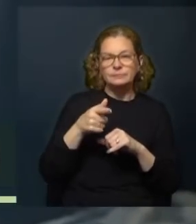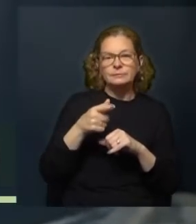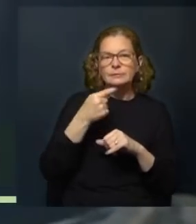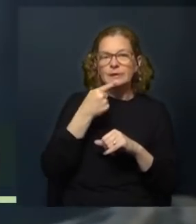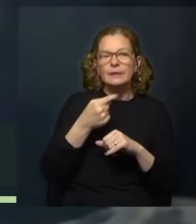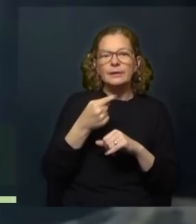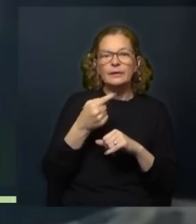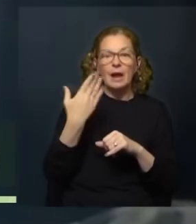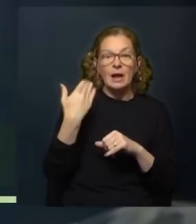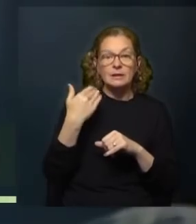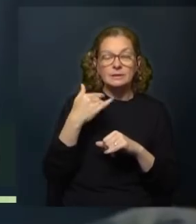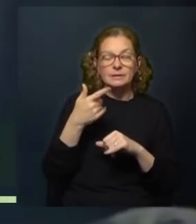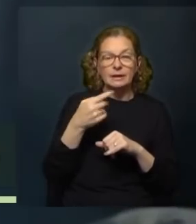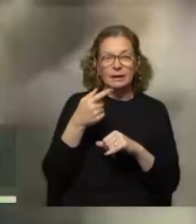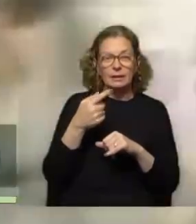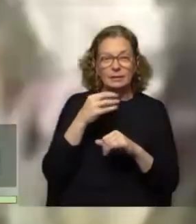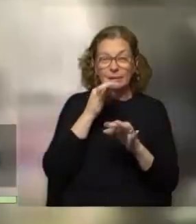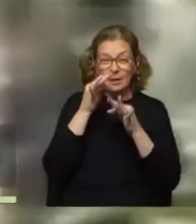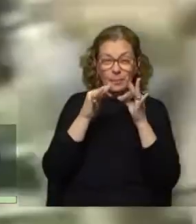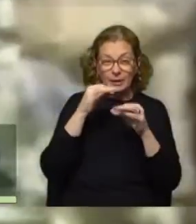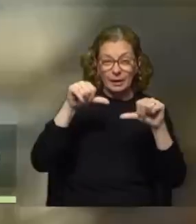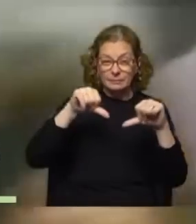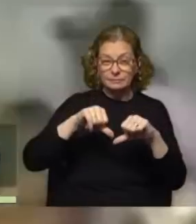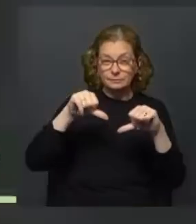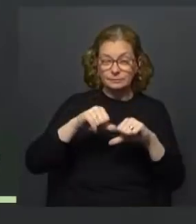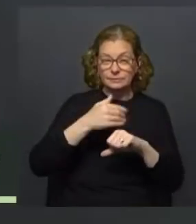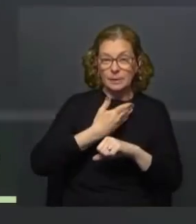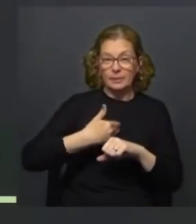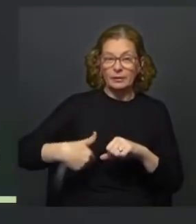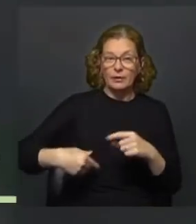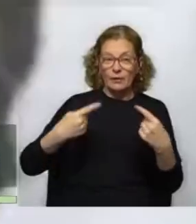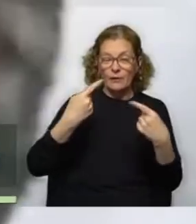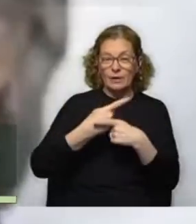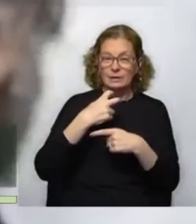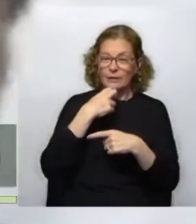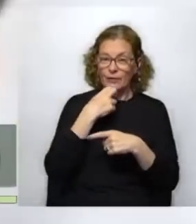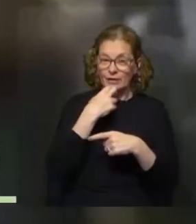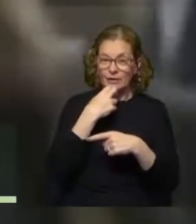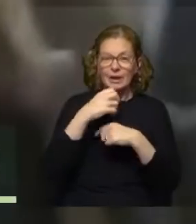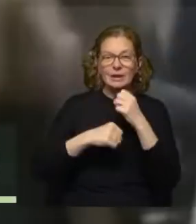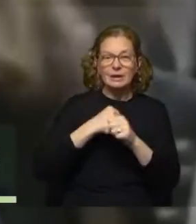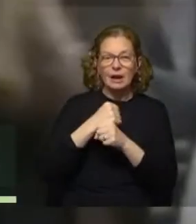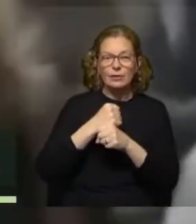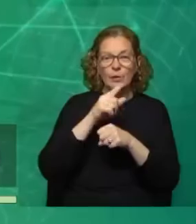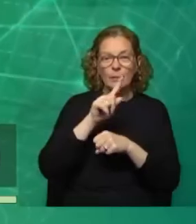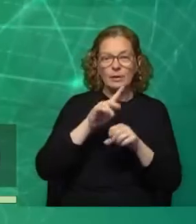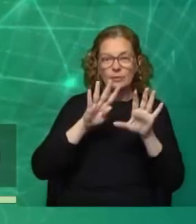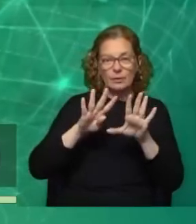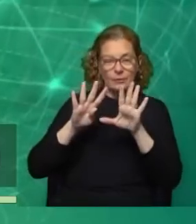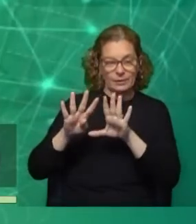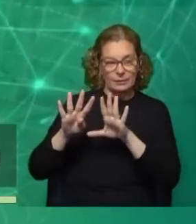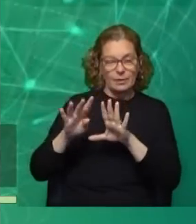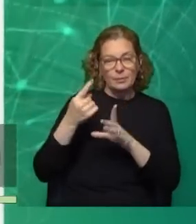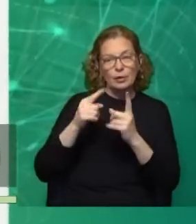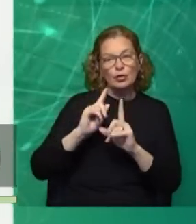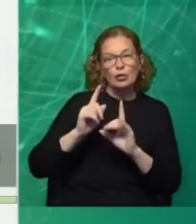intensidad de esa interna nos Explica en parte La derrota de la calle en las presidenciales frente a Jorge Valle en 1999 pero